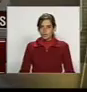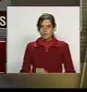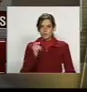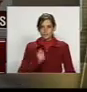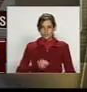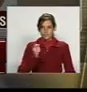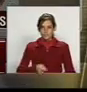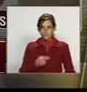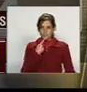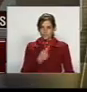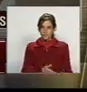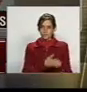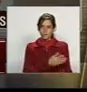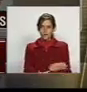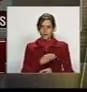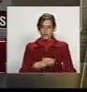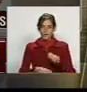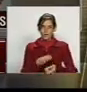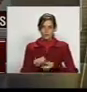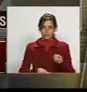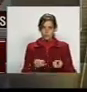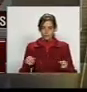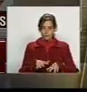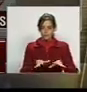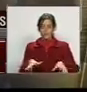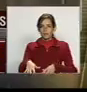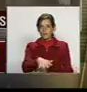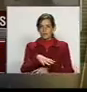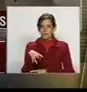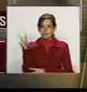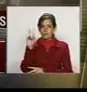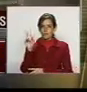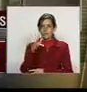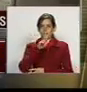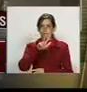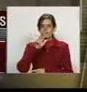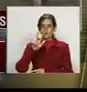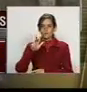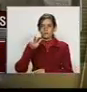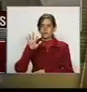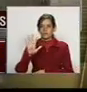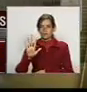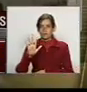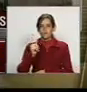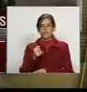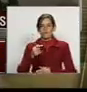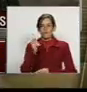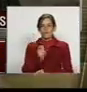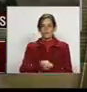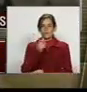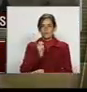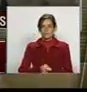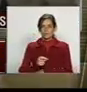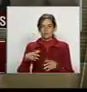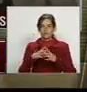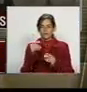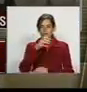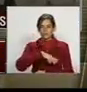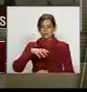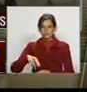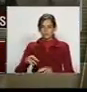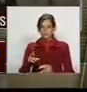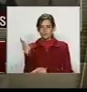les señalaba, ha desplegado en el país, tenemos 335 jueces en todos los estados de la